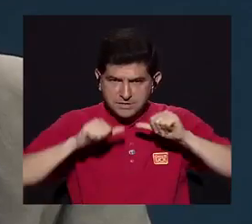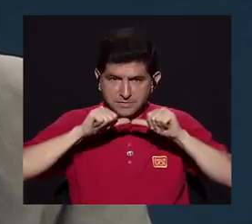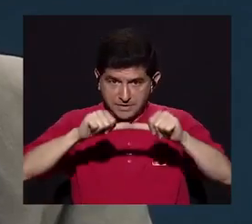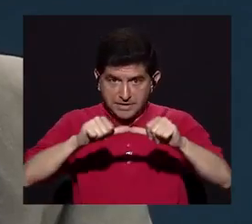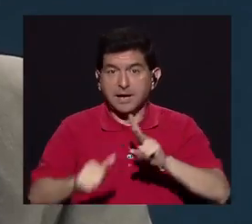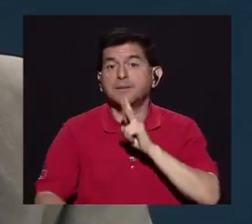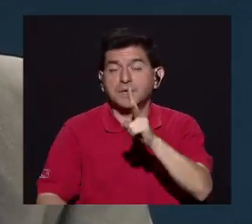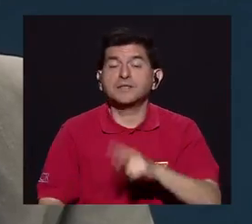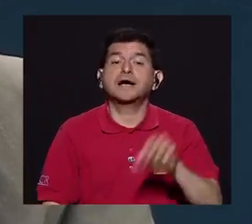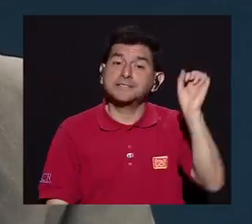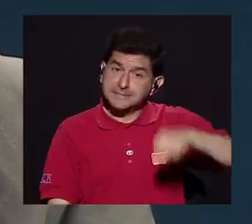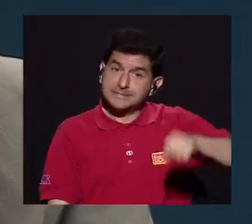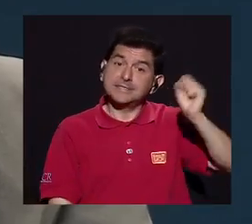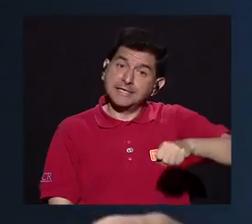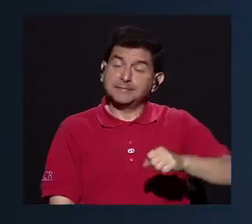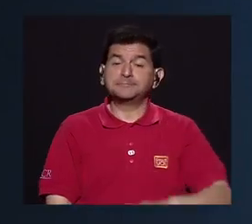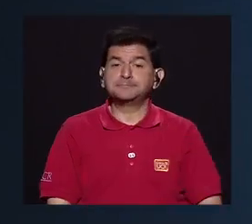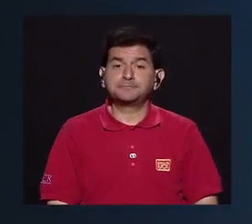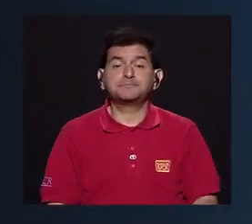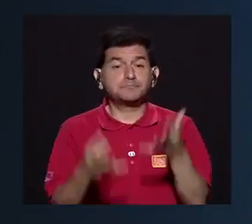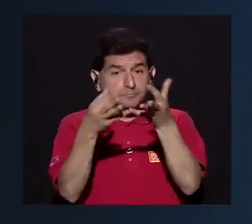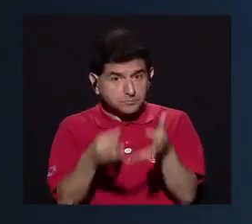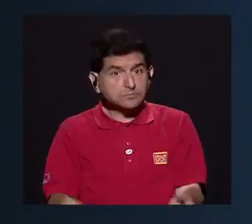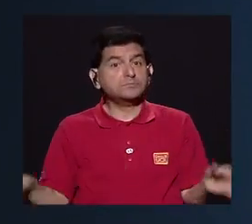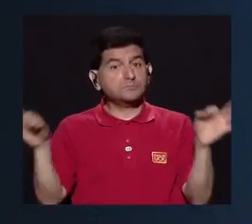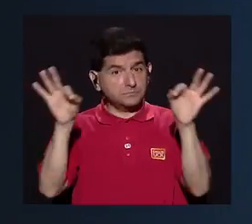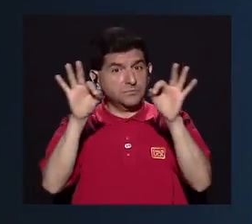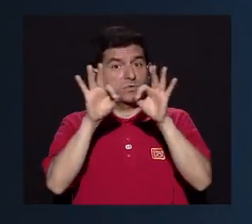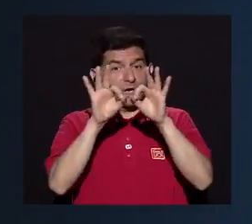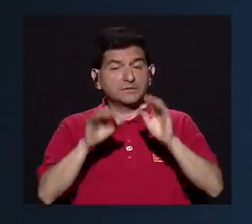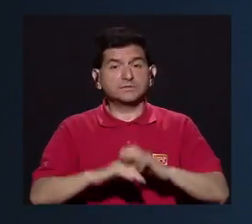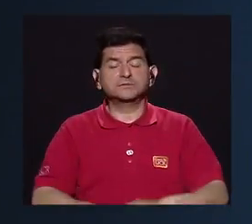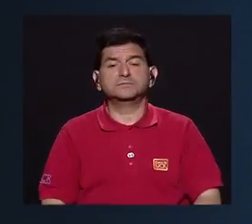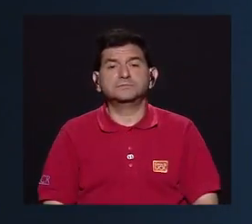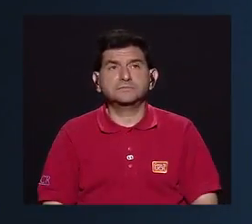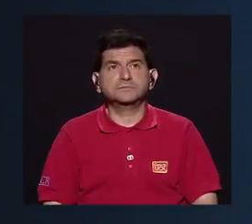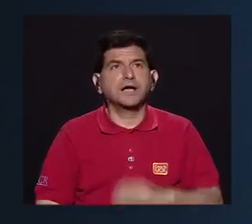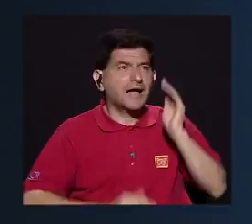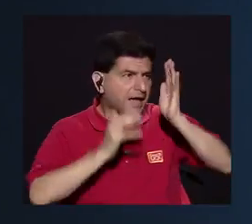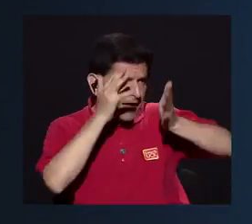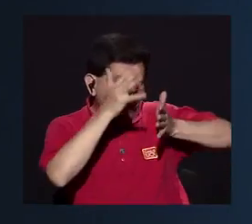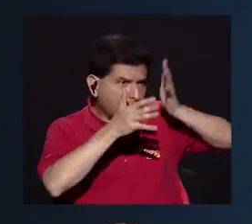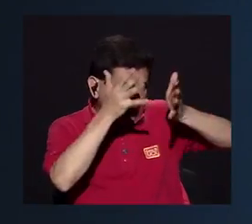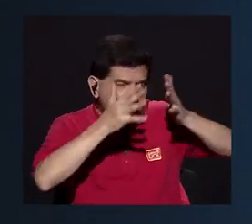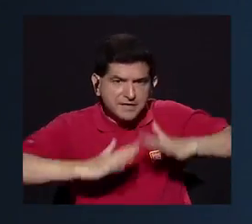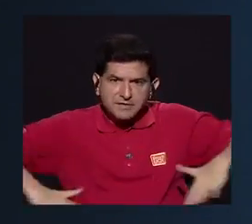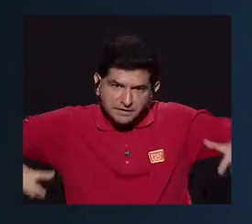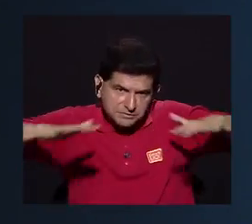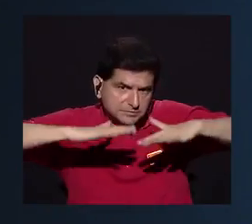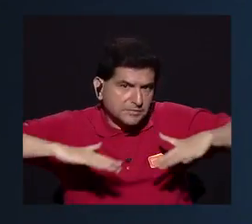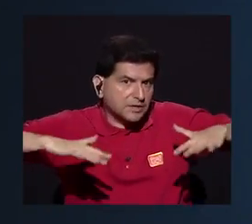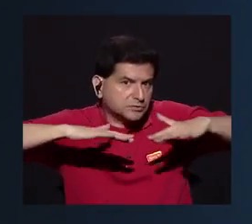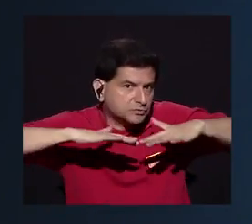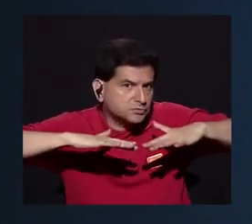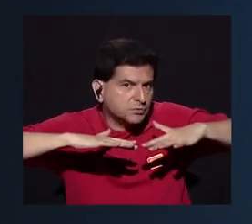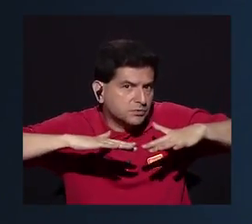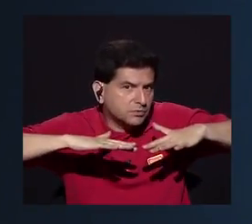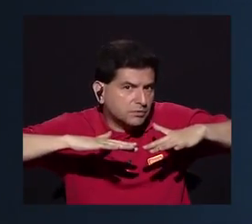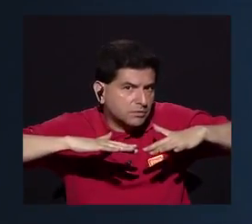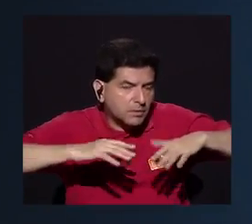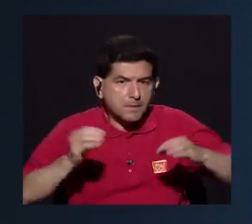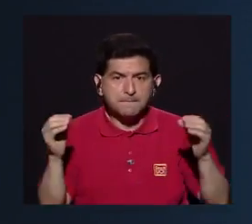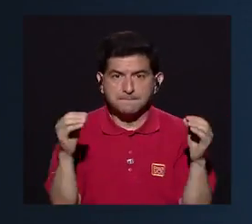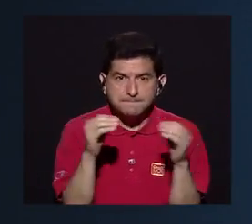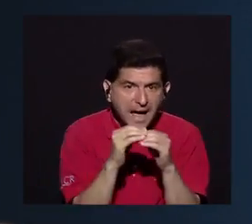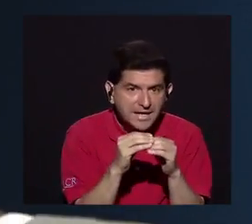constante, ¿verdad? Sí, y algo muy importante, en la creatividad, en el ámbito de la creatividad,